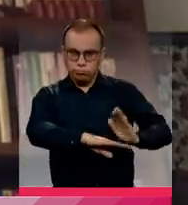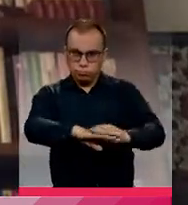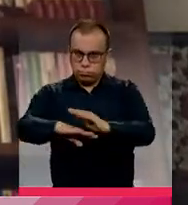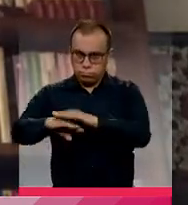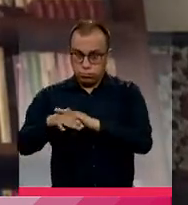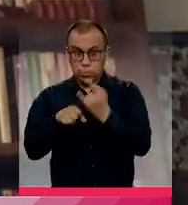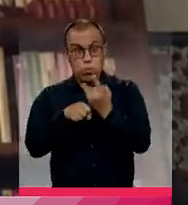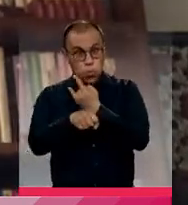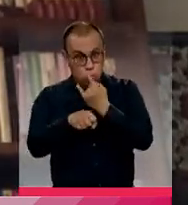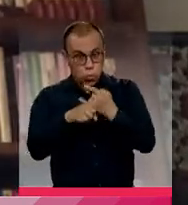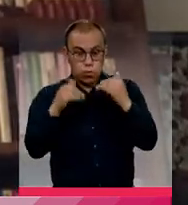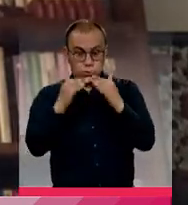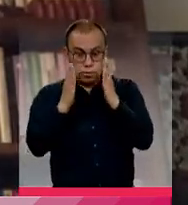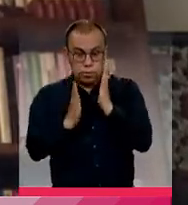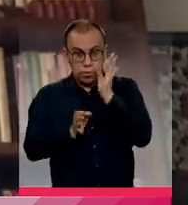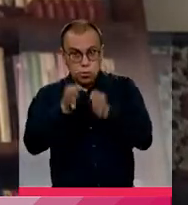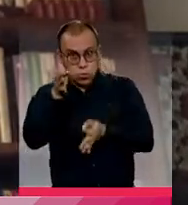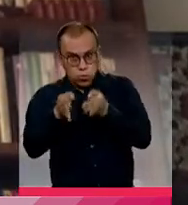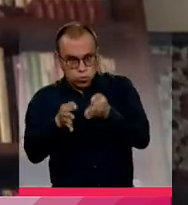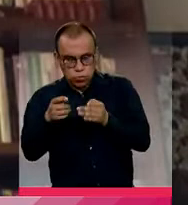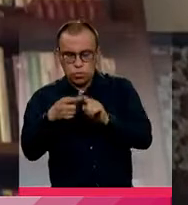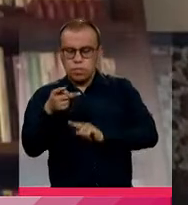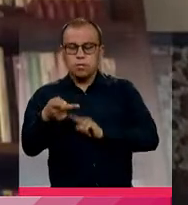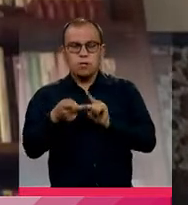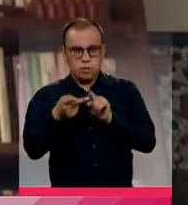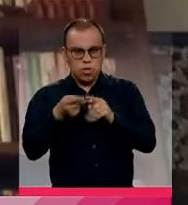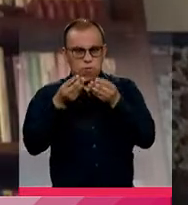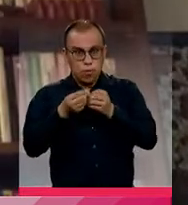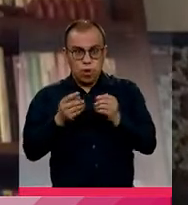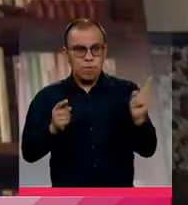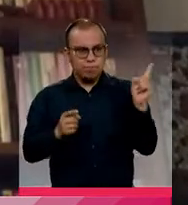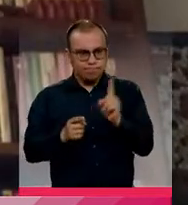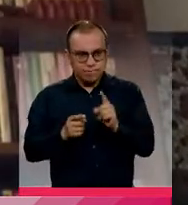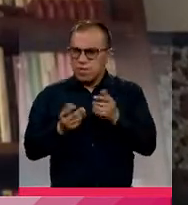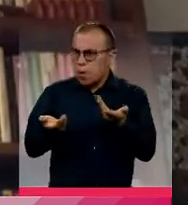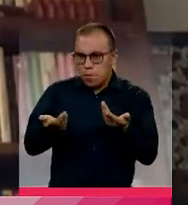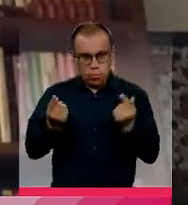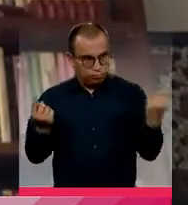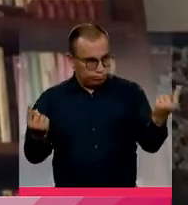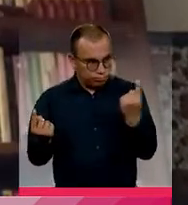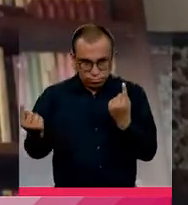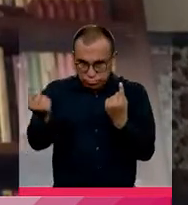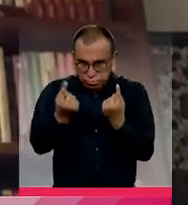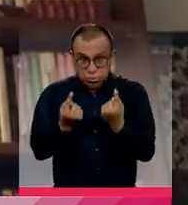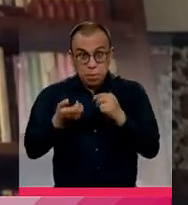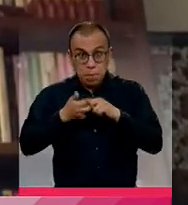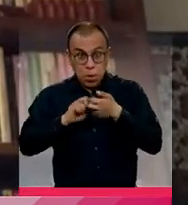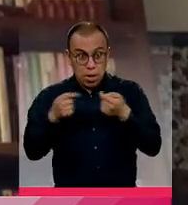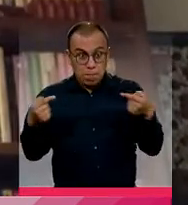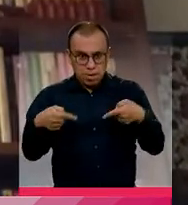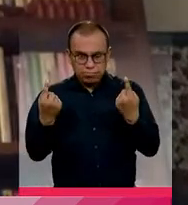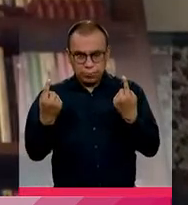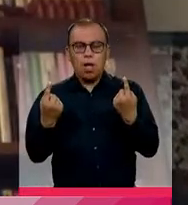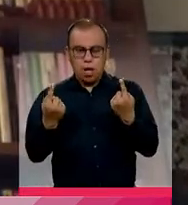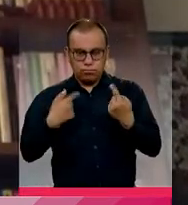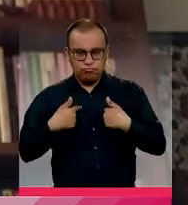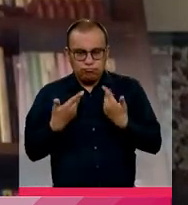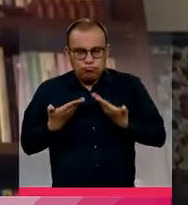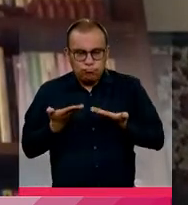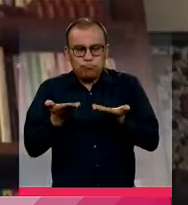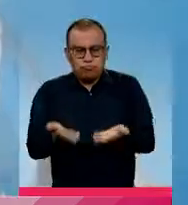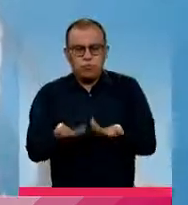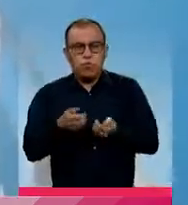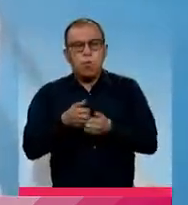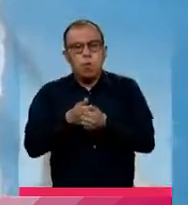a que utilicen las casas de justicia para que utilicen nuestros mediadores para solucionar todos los problemas que se presentan digamos en la